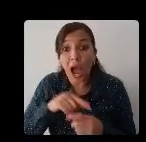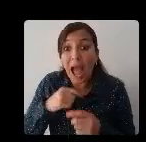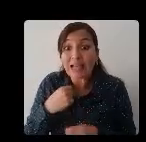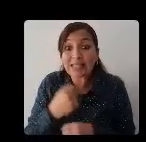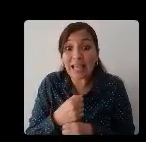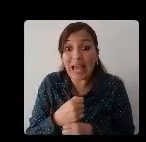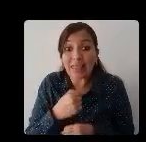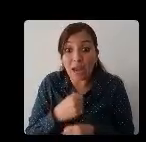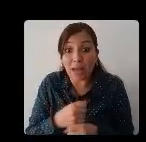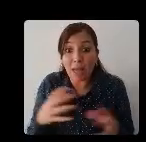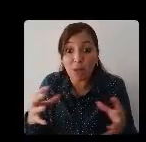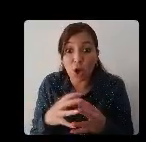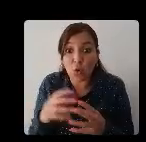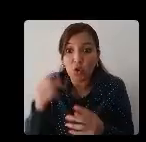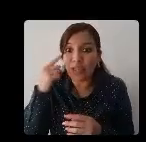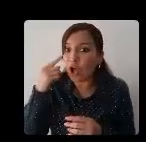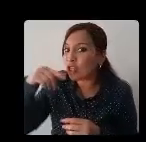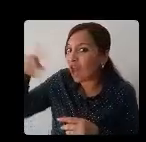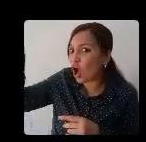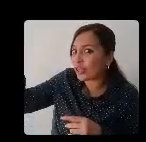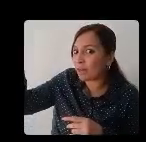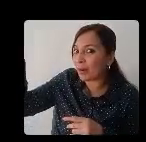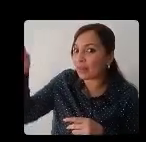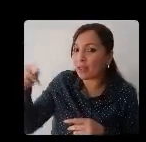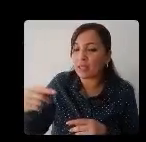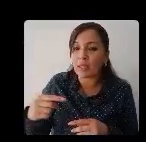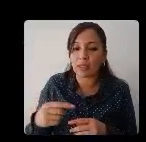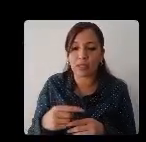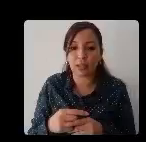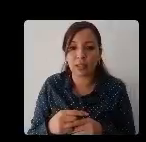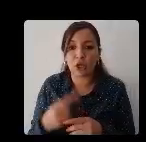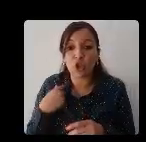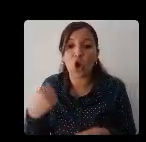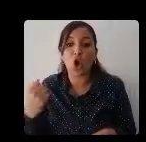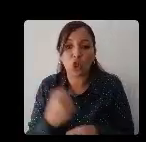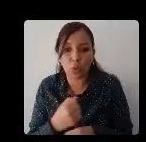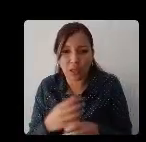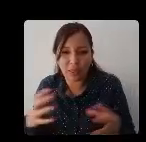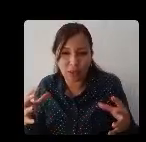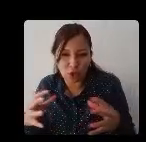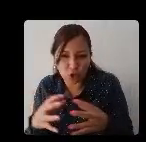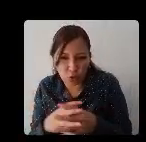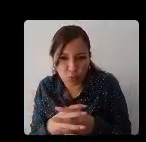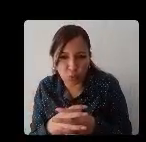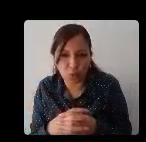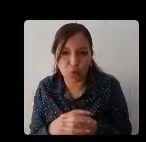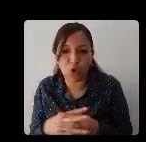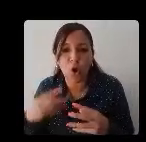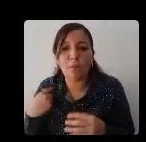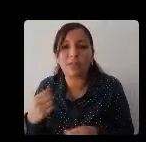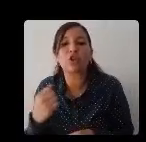¿no? Entonces, es bonito sentirse importante, es bonito sentirse premiada,